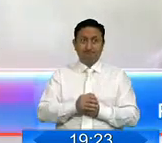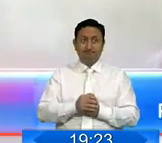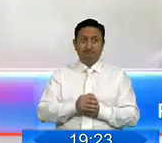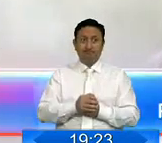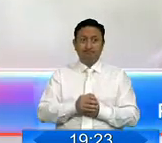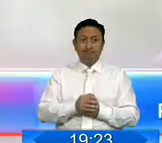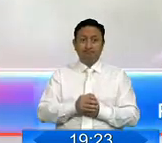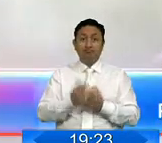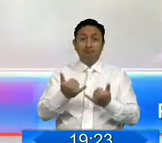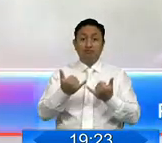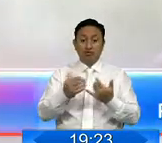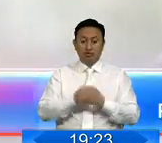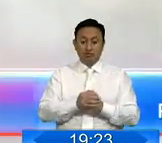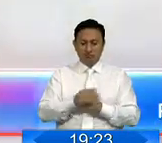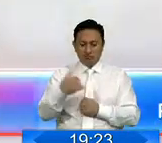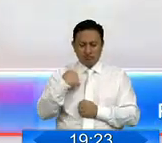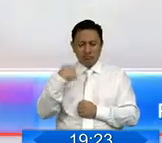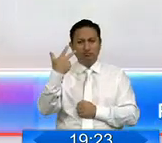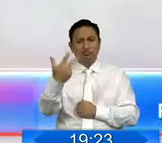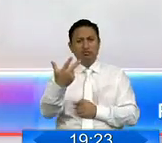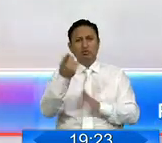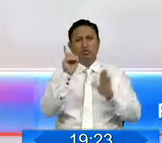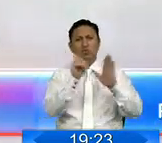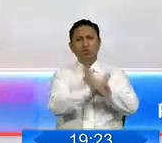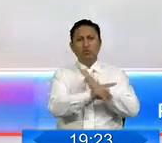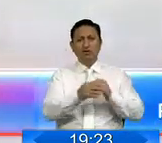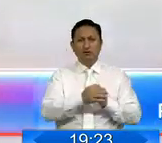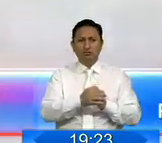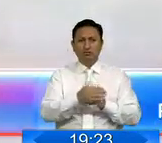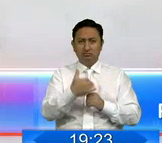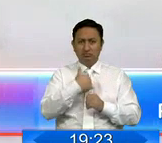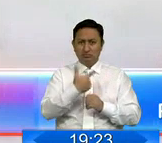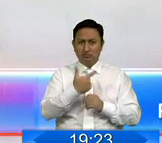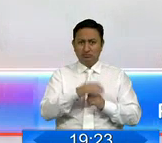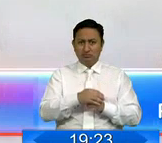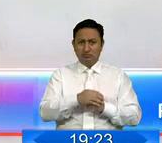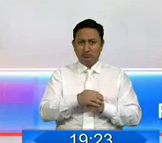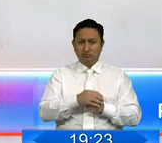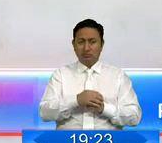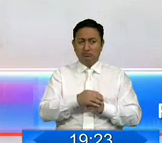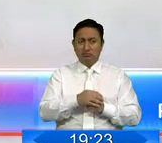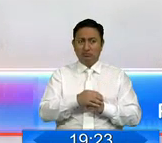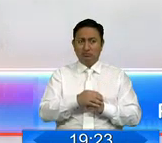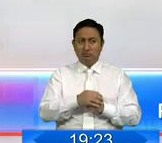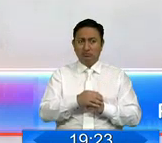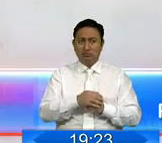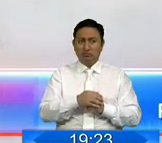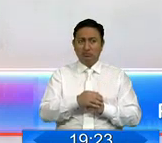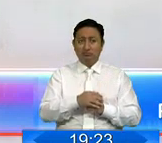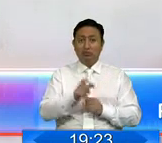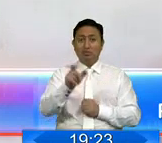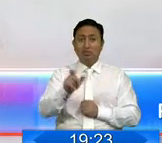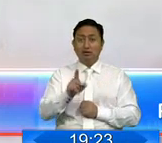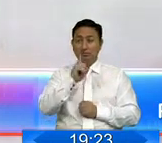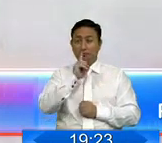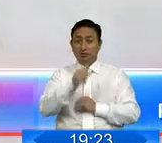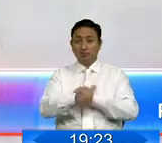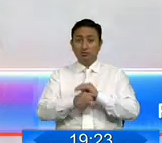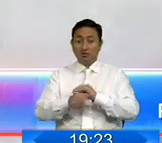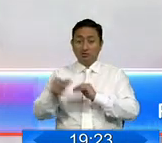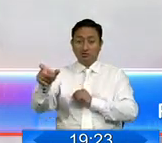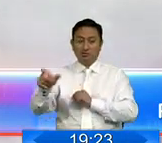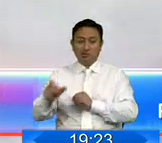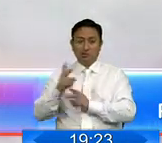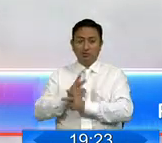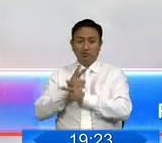3 denuncias que han llegado. Nosotros no estaremos bajo ningún concepto encubrir o proteger